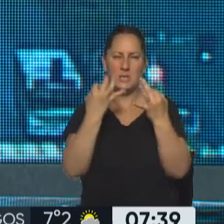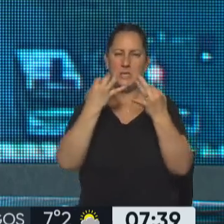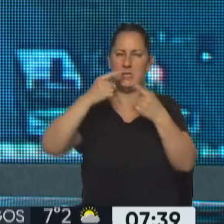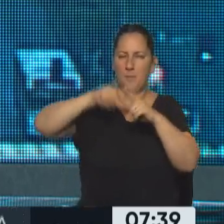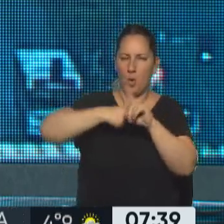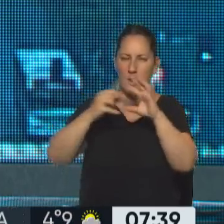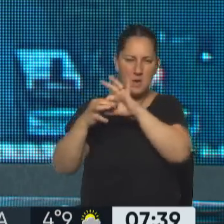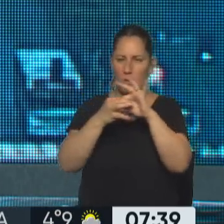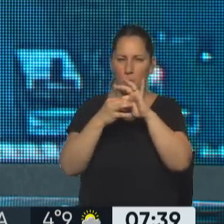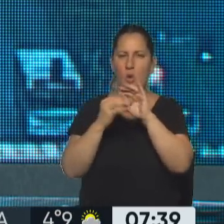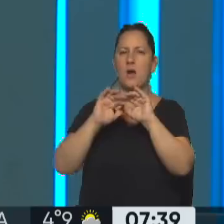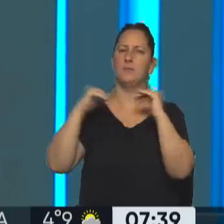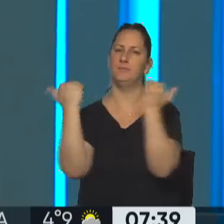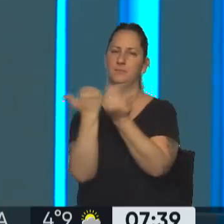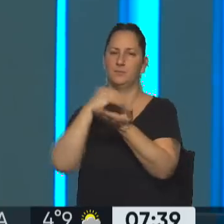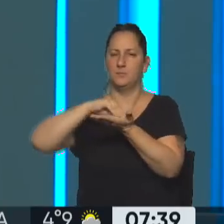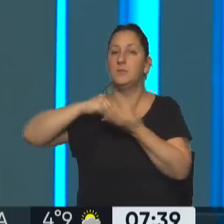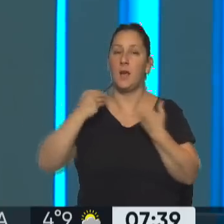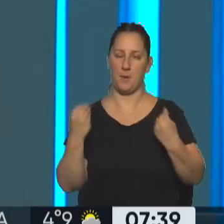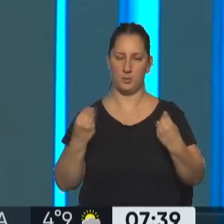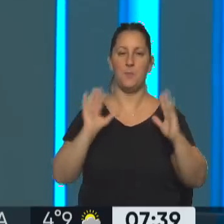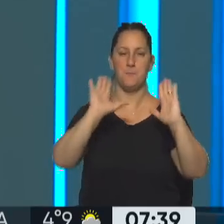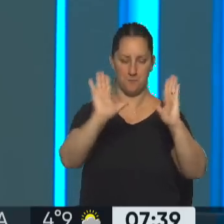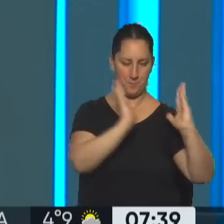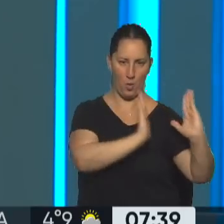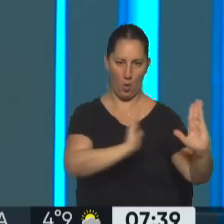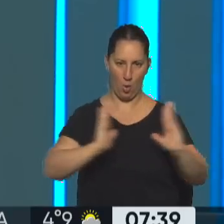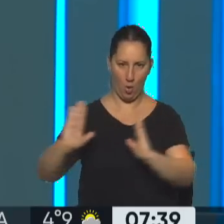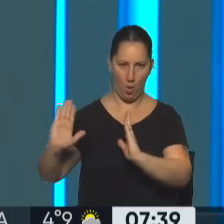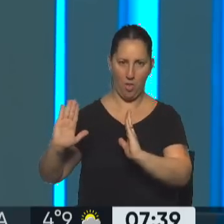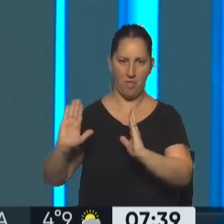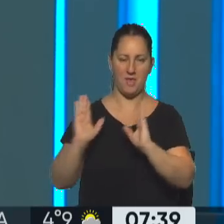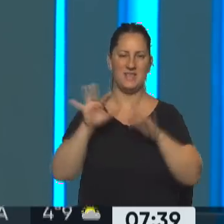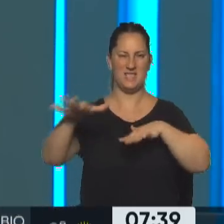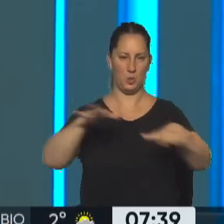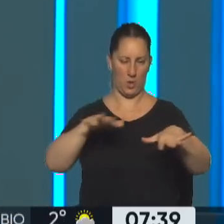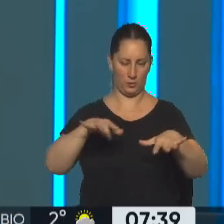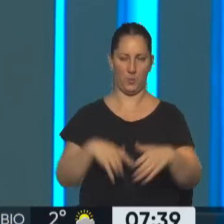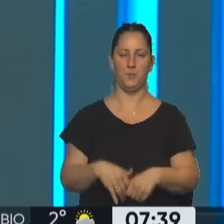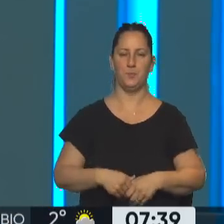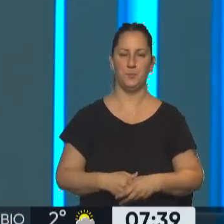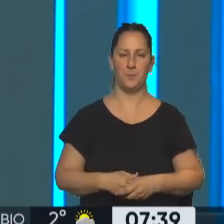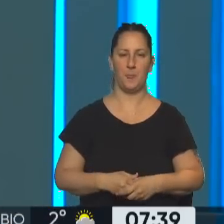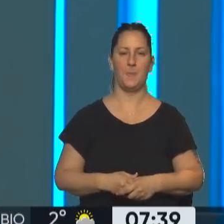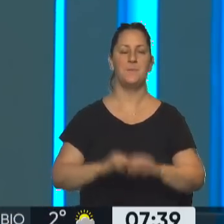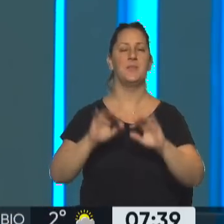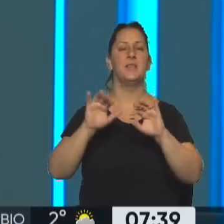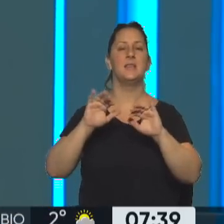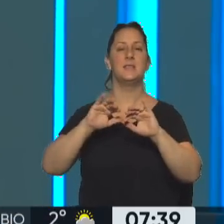ver con la conformación de la Cámara, ¿no? Vamos a ordenarlo en el sentido de lo que está ocurriendo. La Cámara